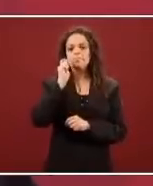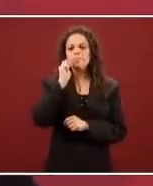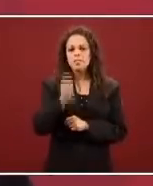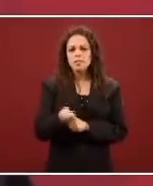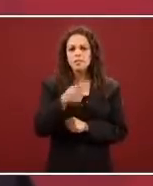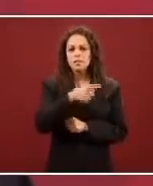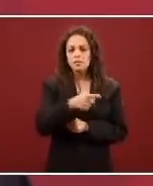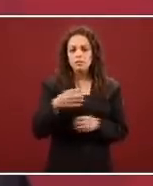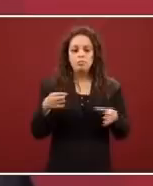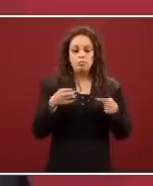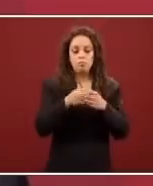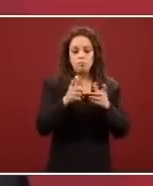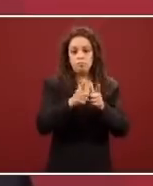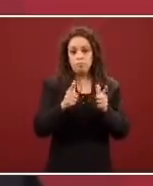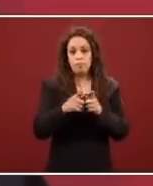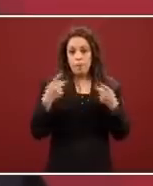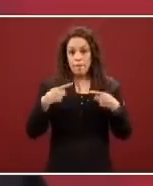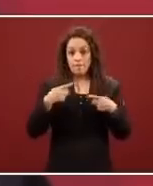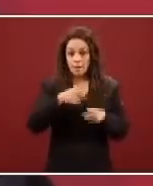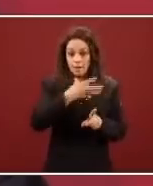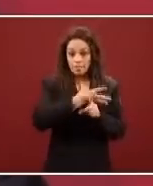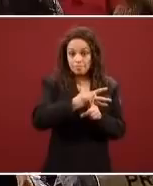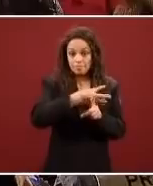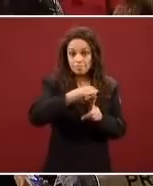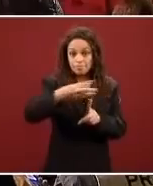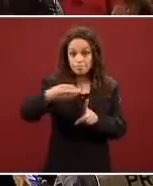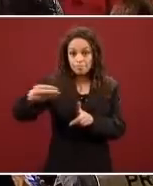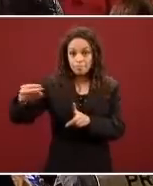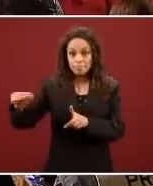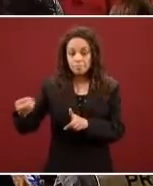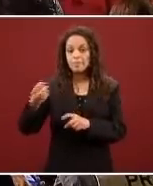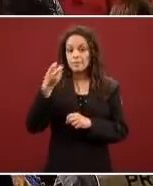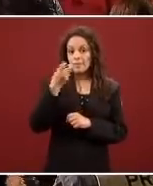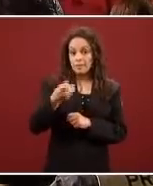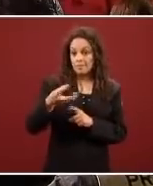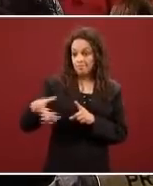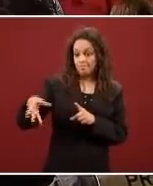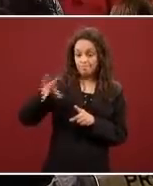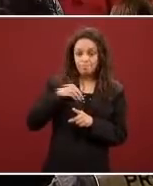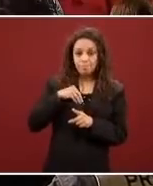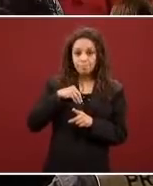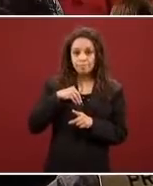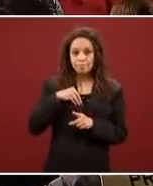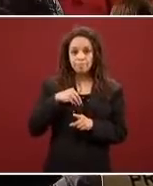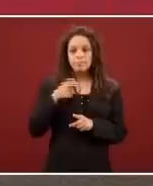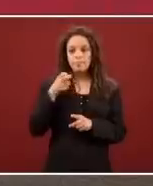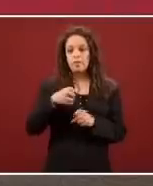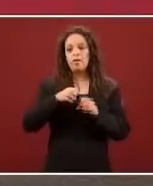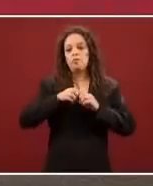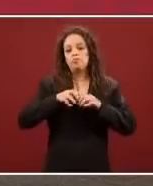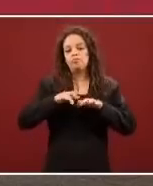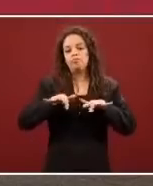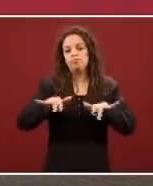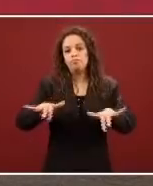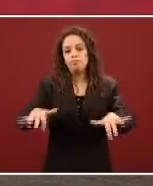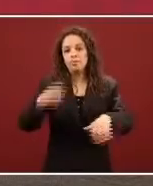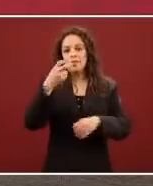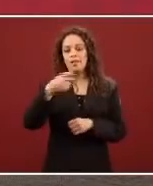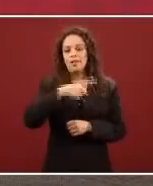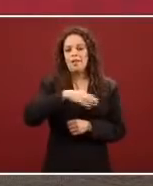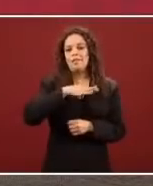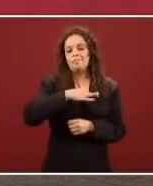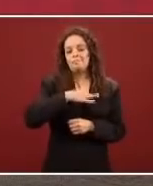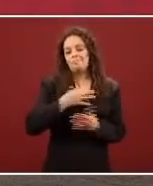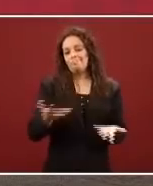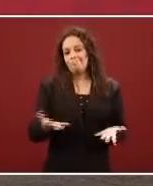asociación de personas que se contagian y que en su momento empiezan a diseminar, ¿no?, la infección,